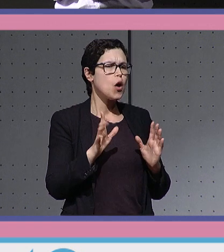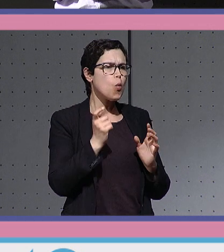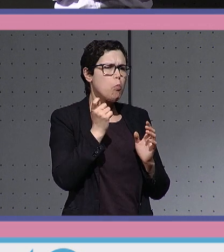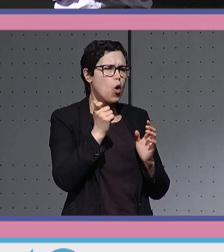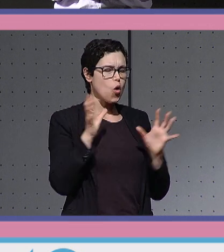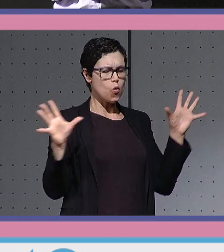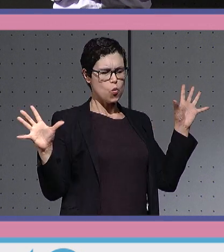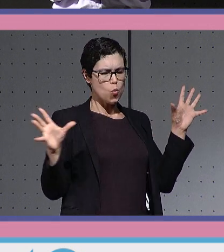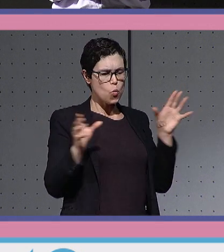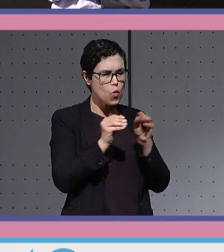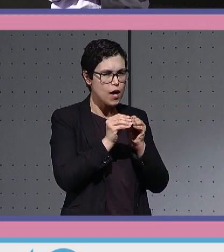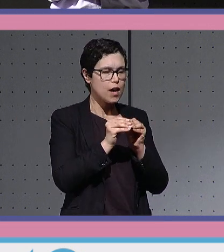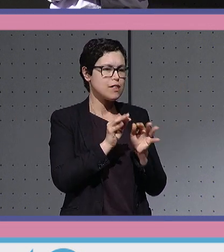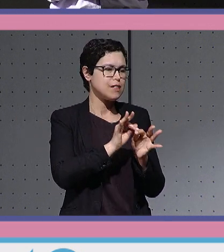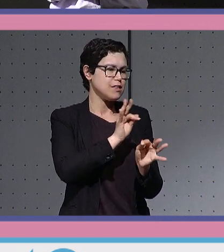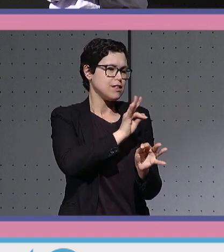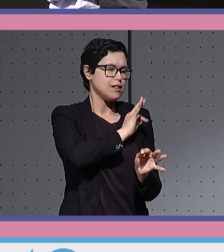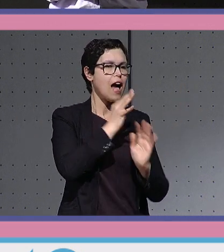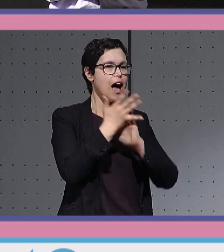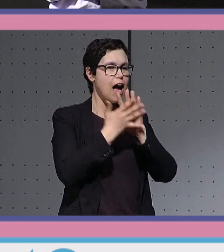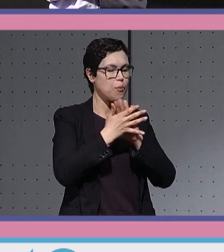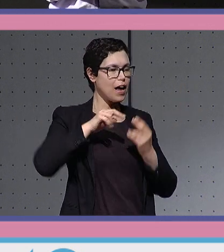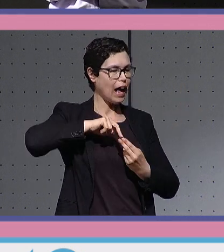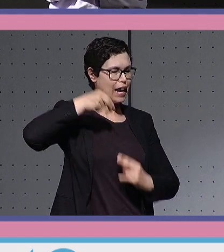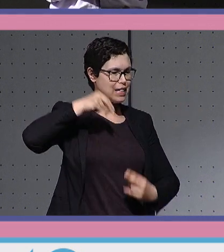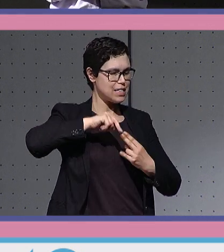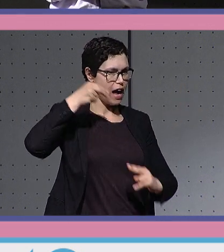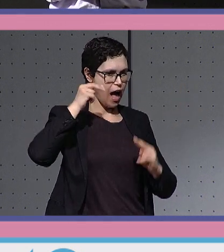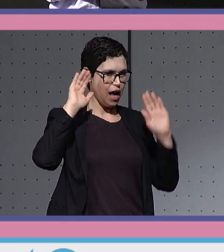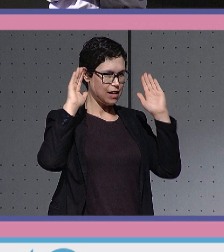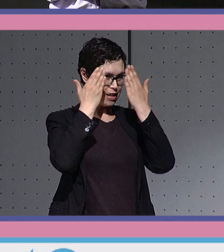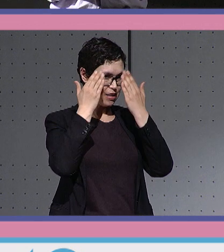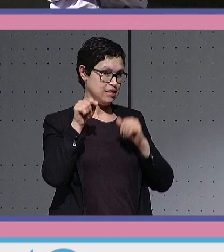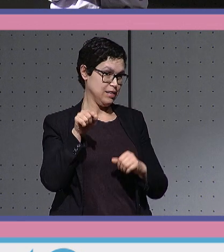a todo el tema de la genética del TEA y